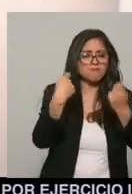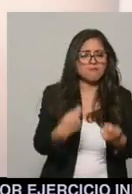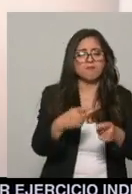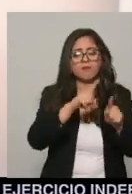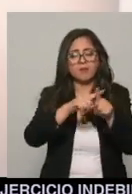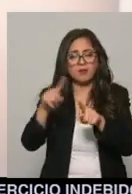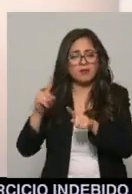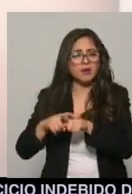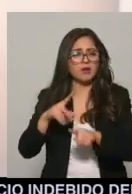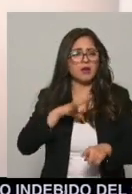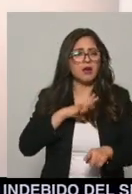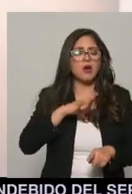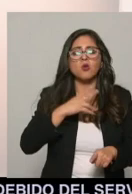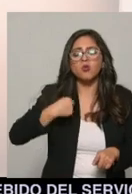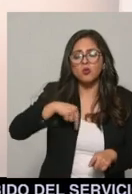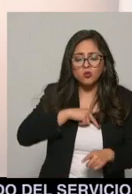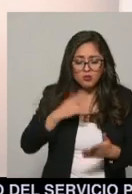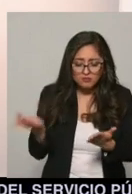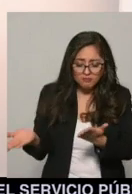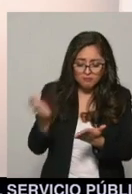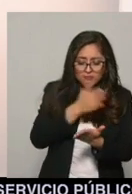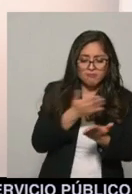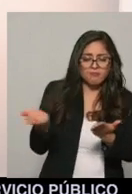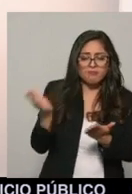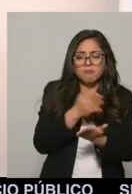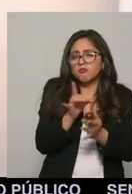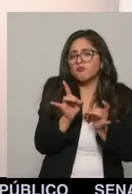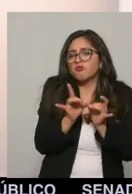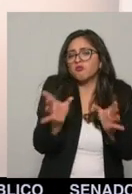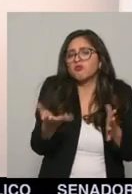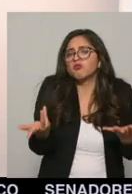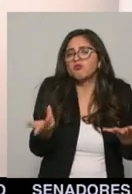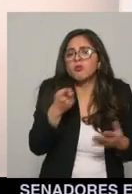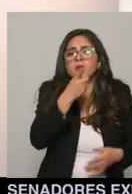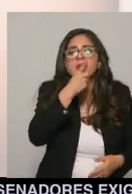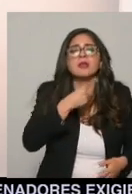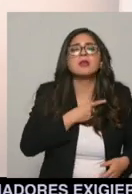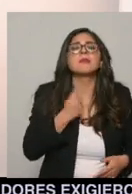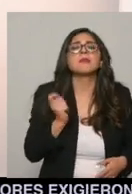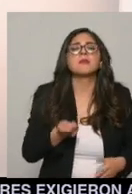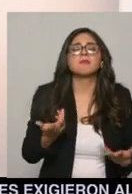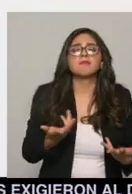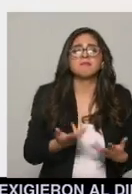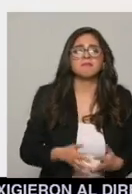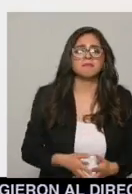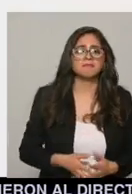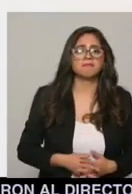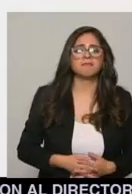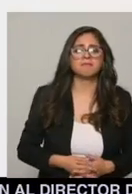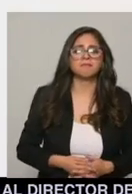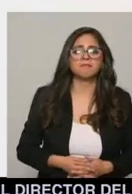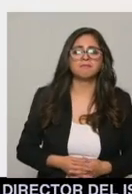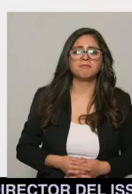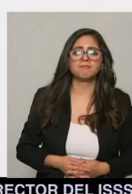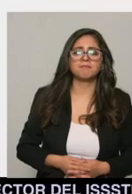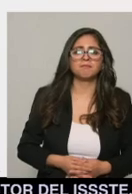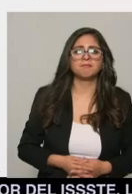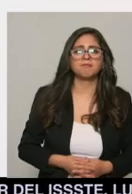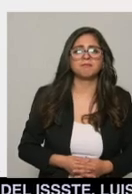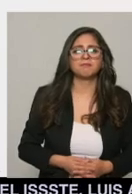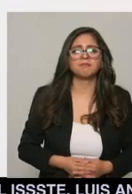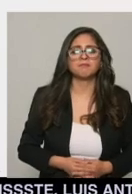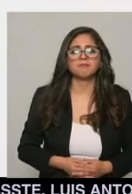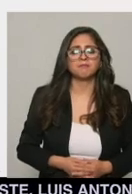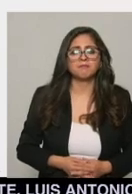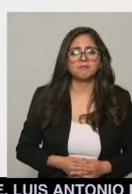estas piezas las podamos ya ver en pantalla en algún momento? Si tú nos puedes dar un adelanto. Pues yo